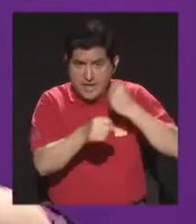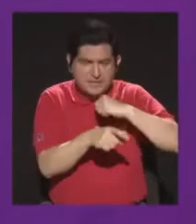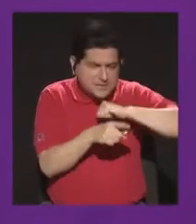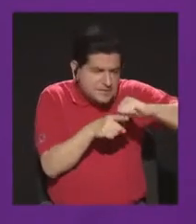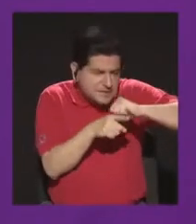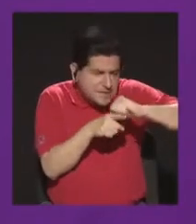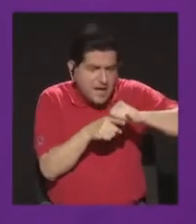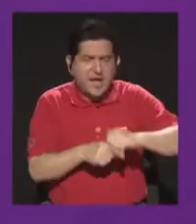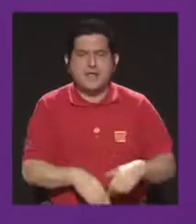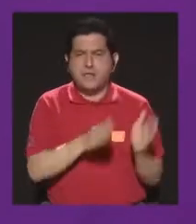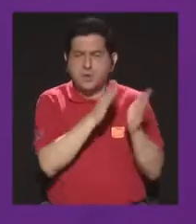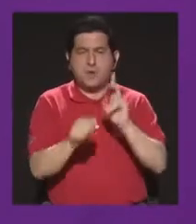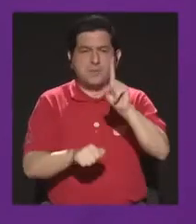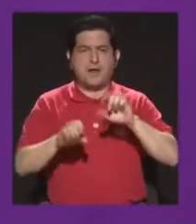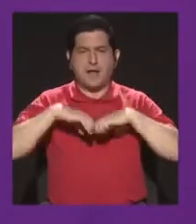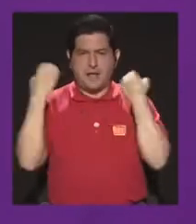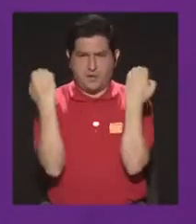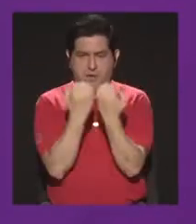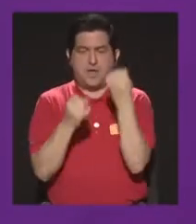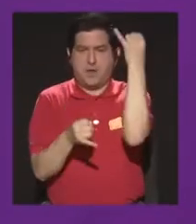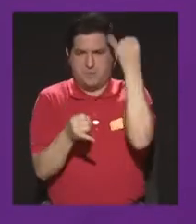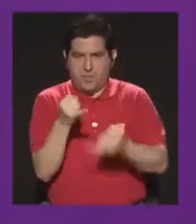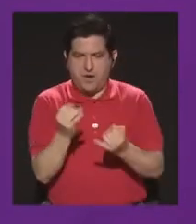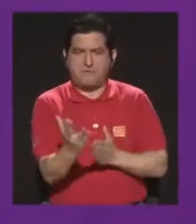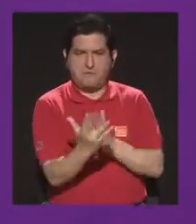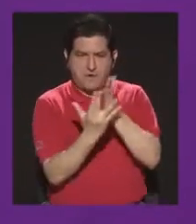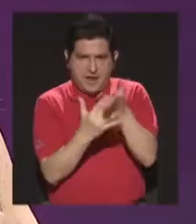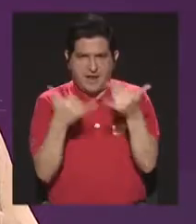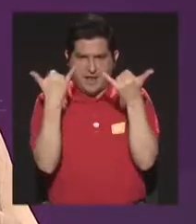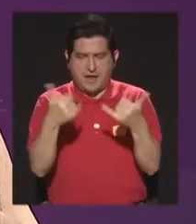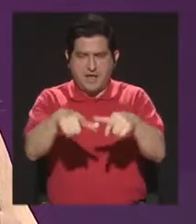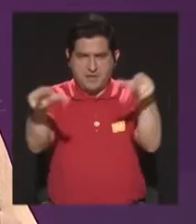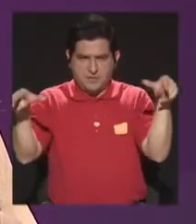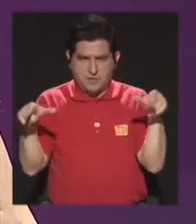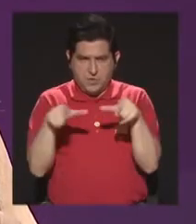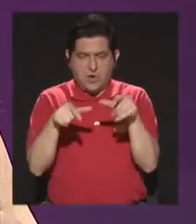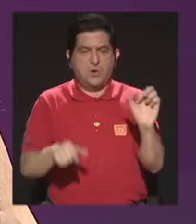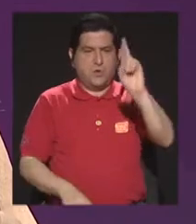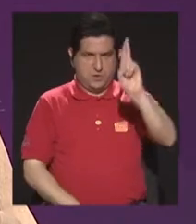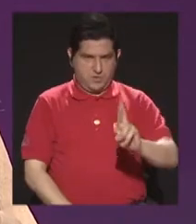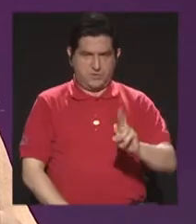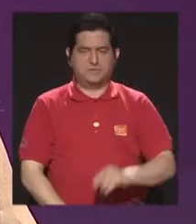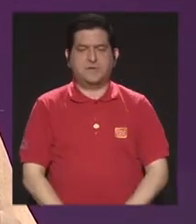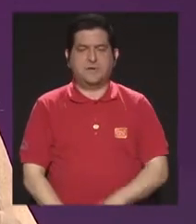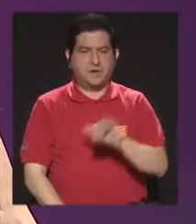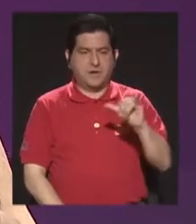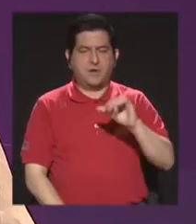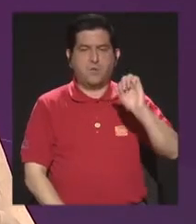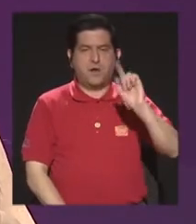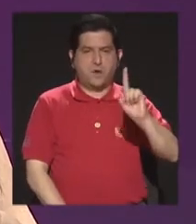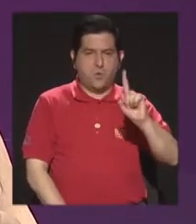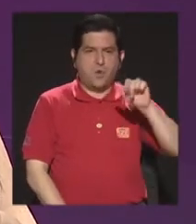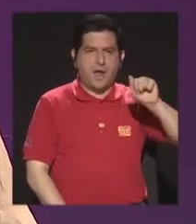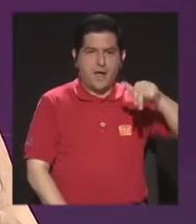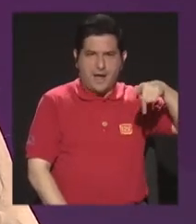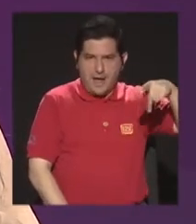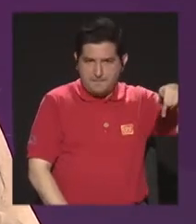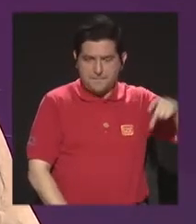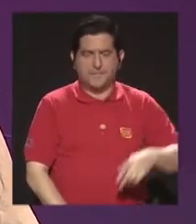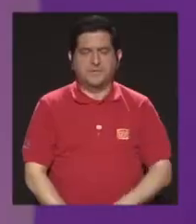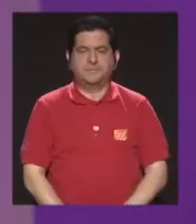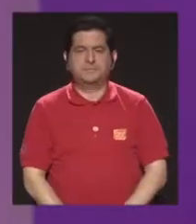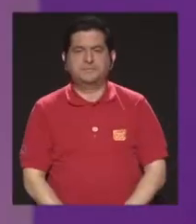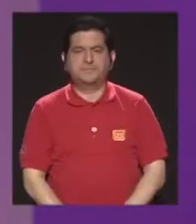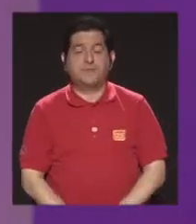entrenamiento preparan un equipo y al final nos dan acceso ya a lo que es un sitio para Costa Rica y una aplicación para Costa Rica.